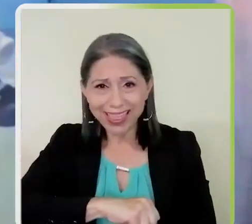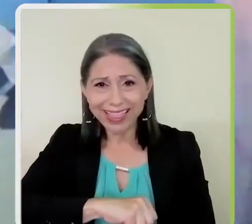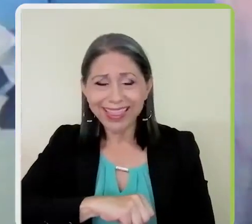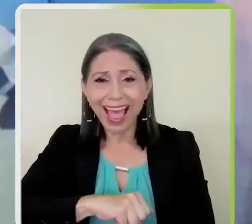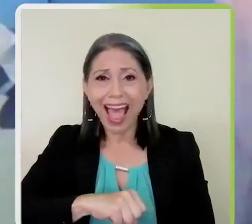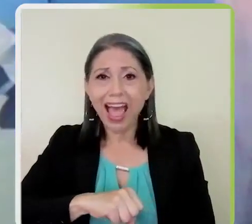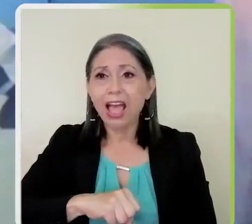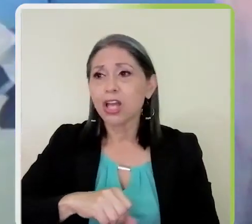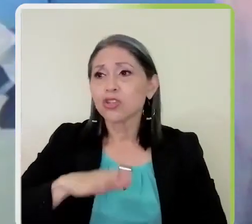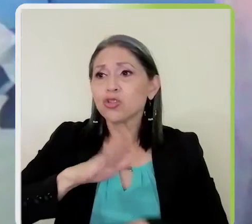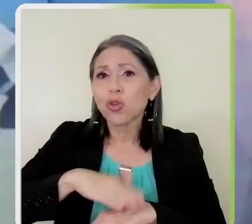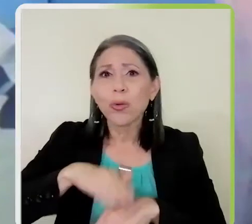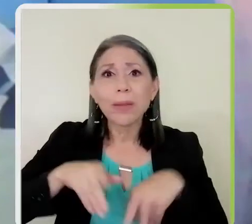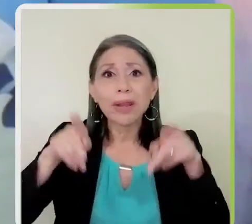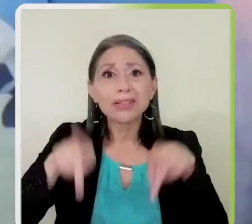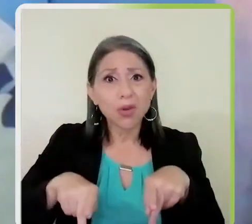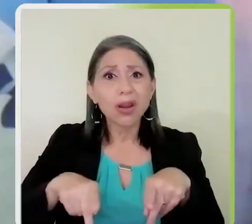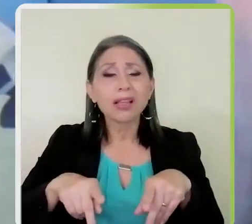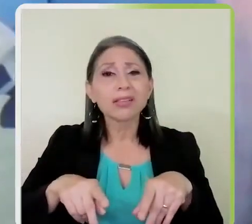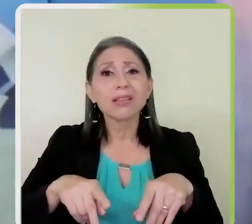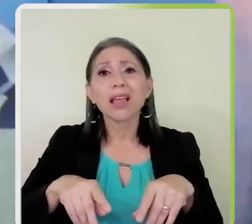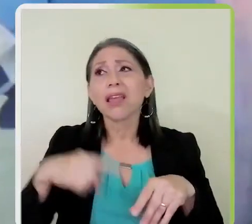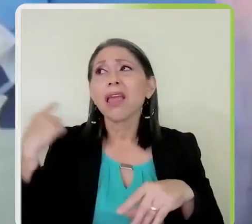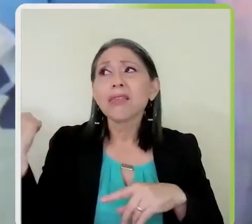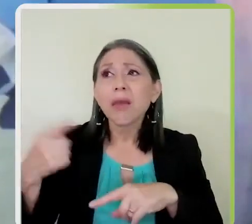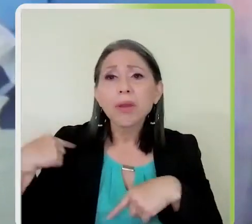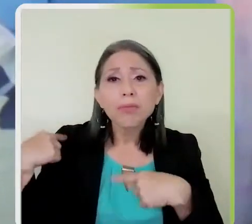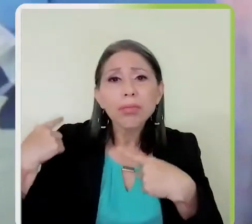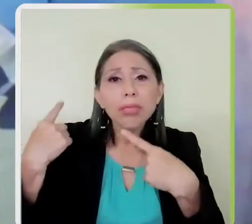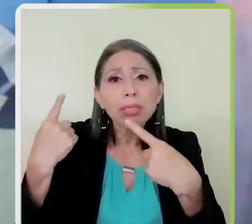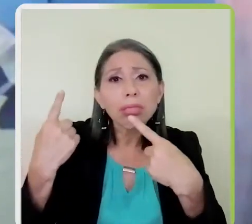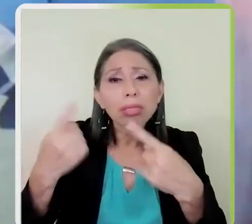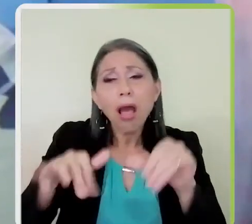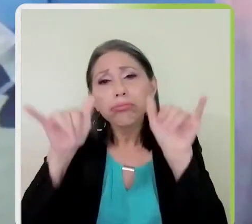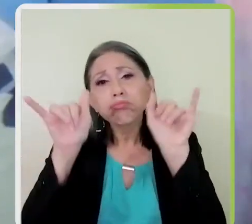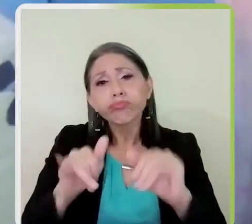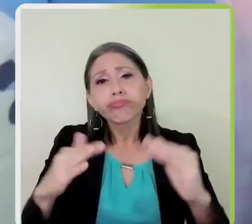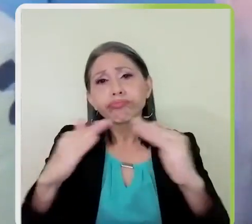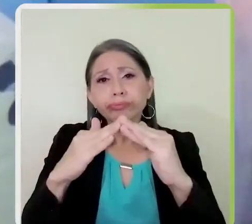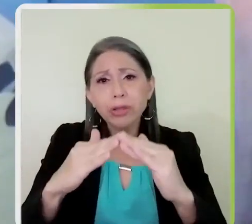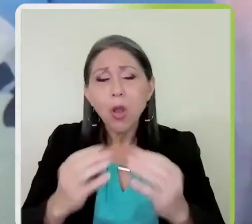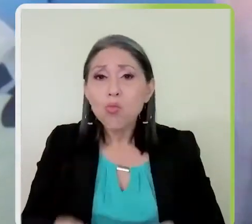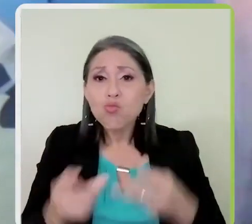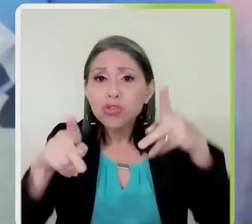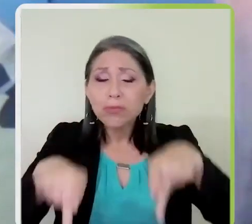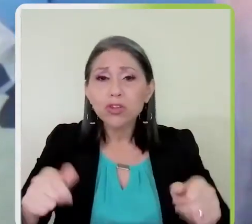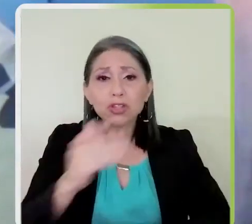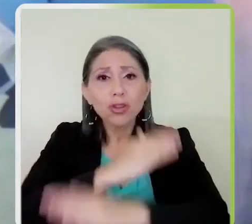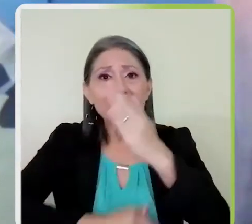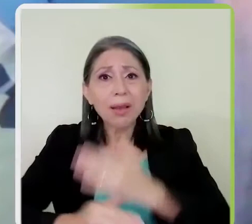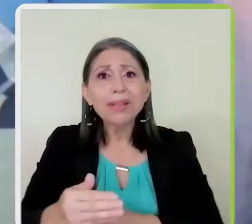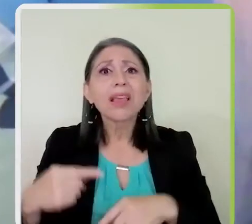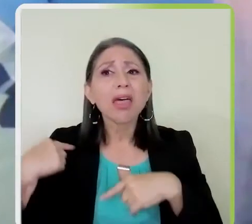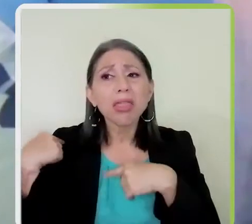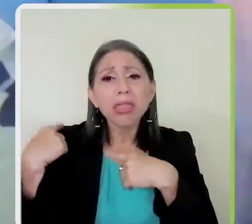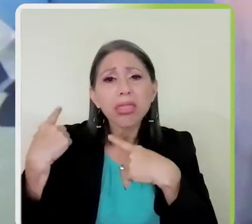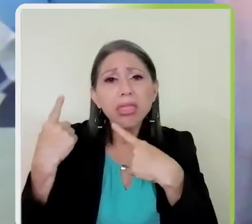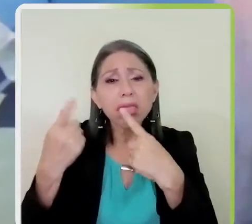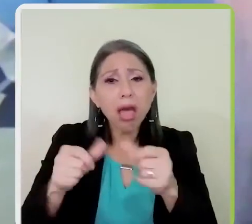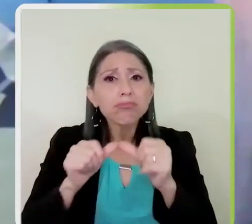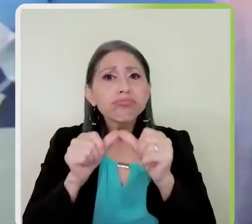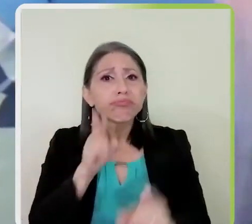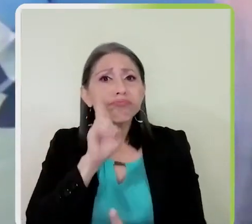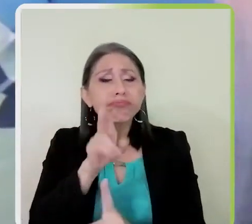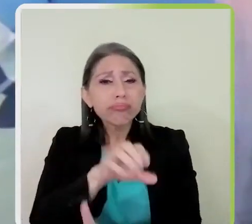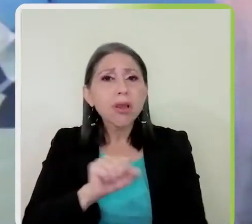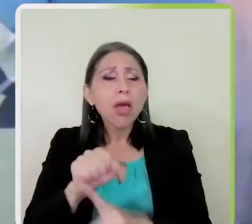doña Ileana, sobre el confinamiento perpetuo, que también que mucha población con discapacidad hoy mismo está viviendo. Y